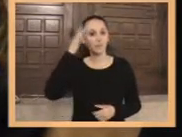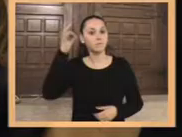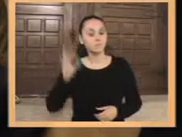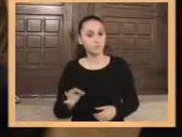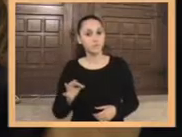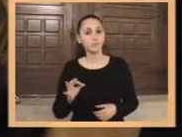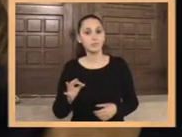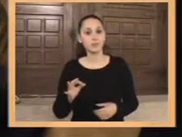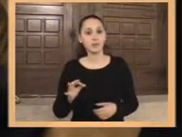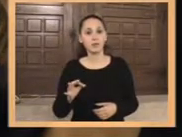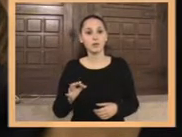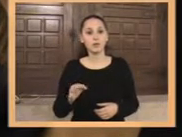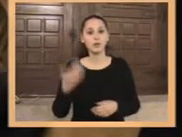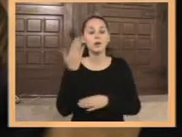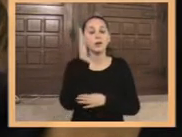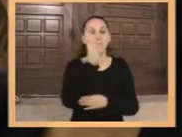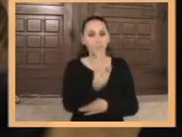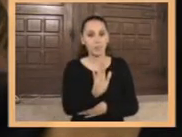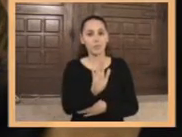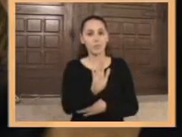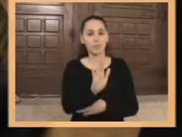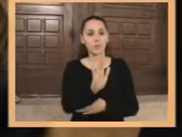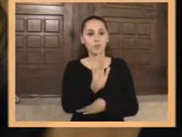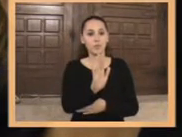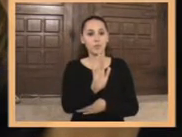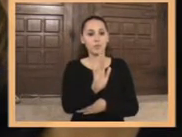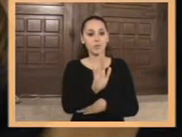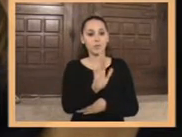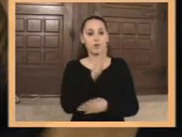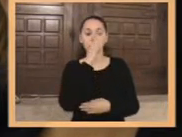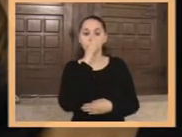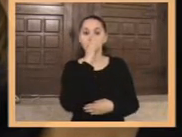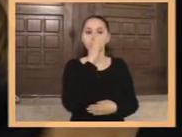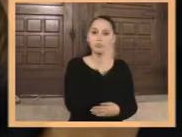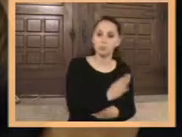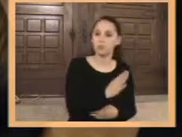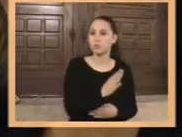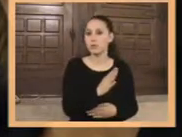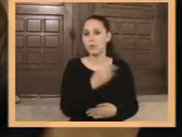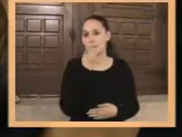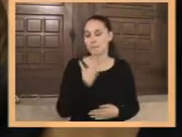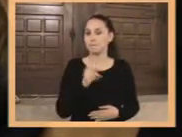sentido la moción sigue estando mal enfocada, si me lo permites, ¿no?